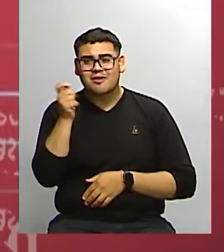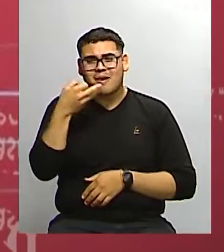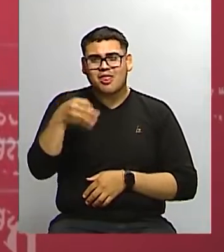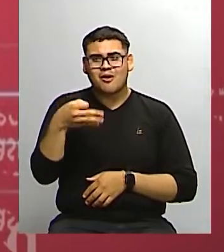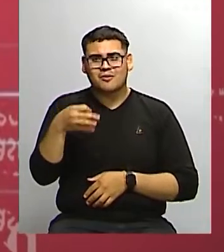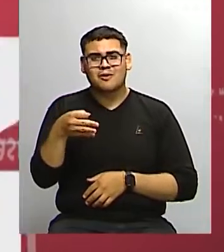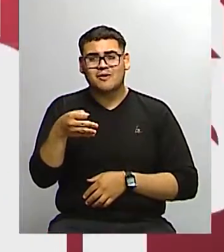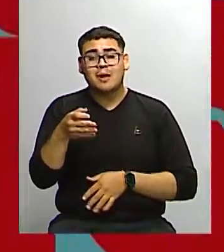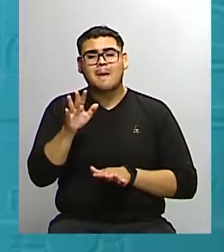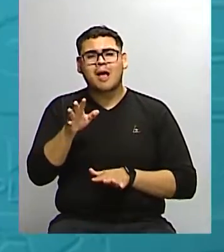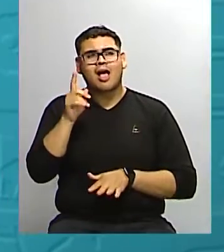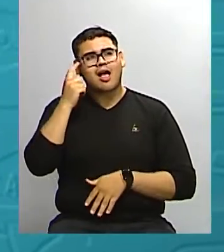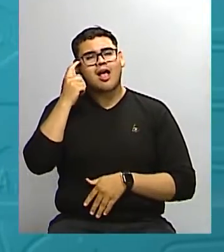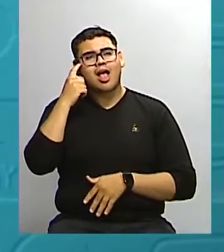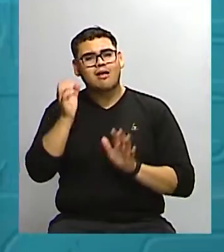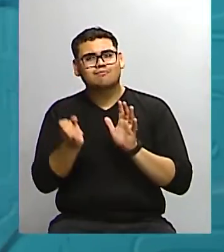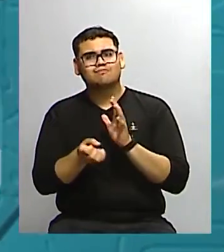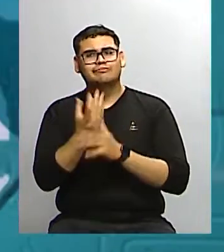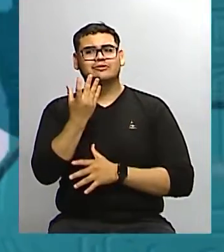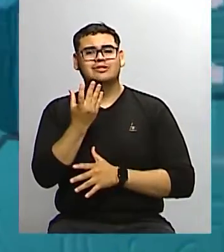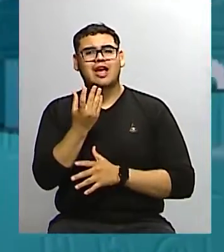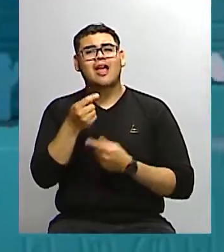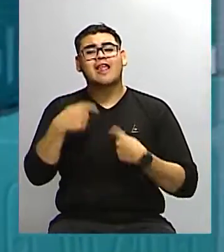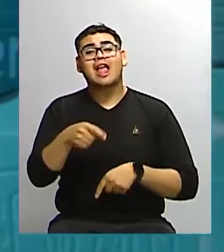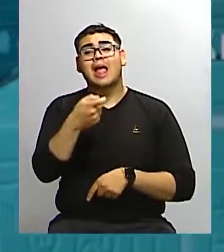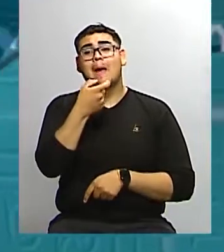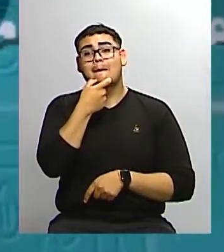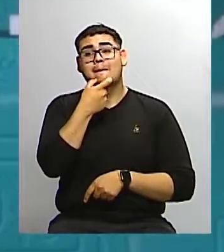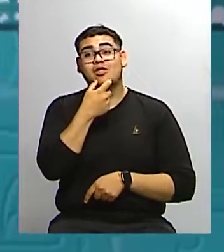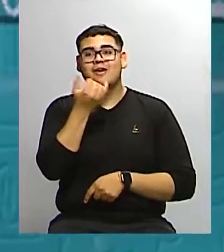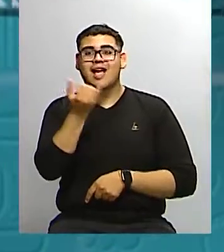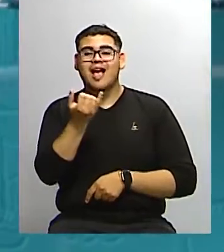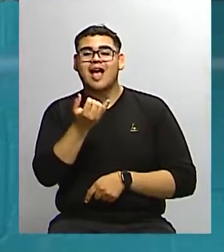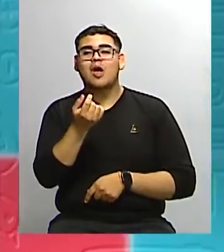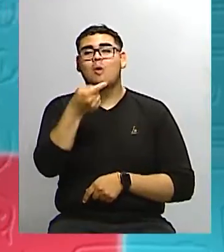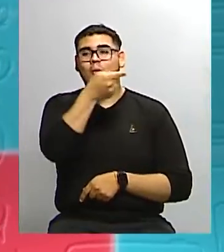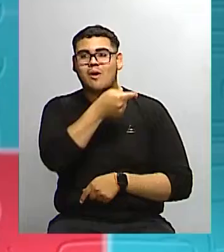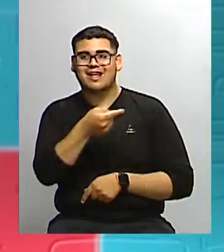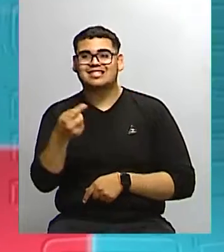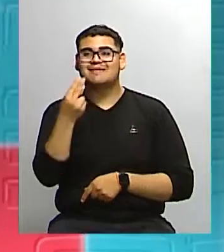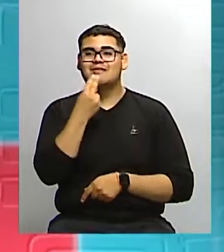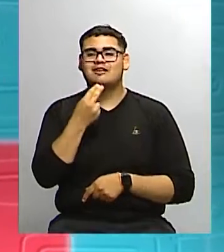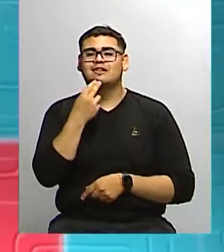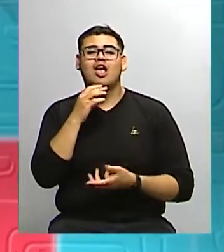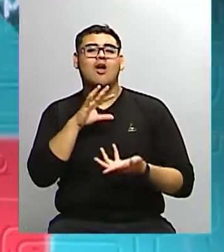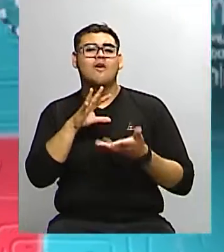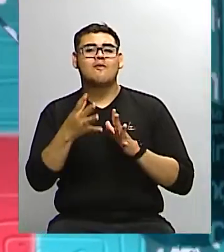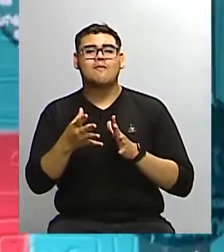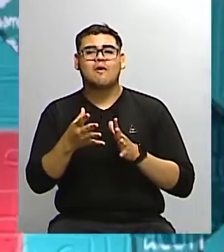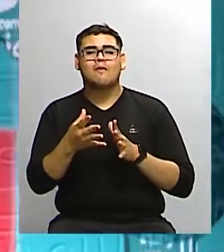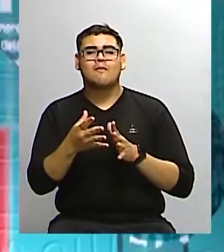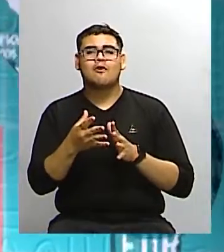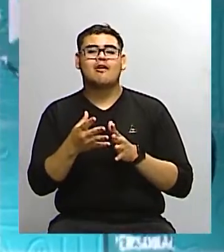surgió la posibilidad de instalar en Mendoza que tenga una Semana Rosa donde se reafirme localmente todas